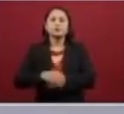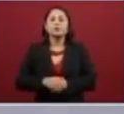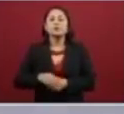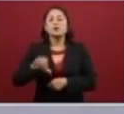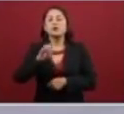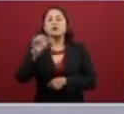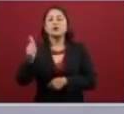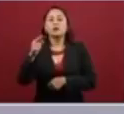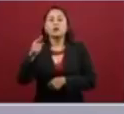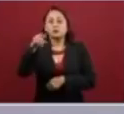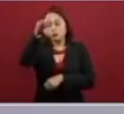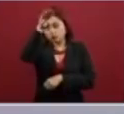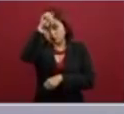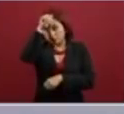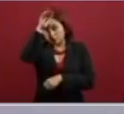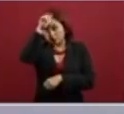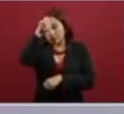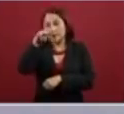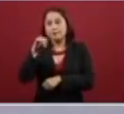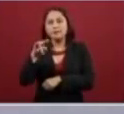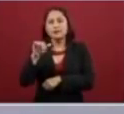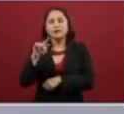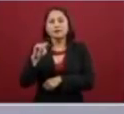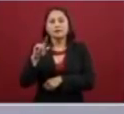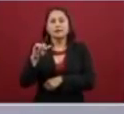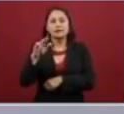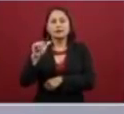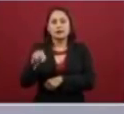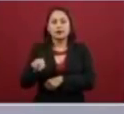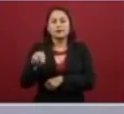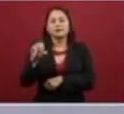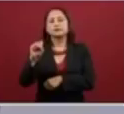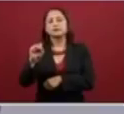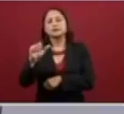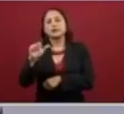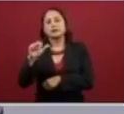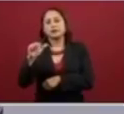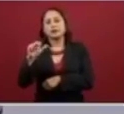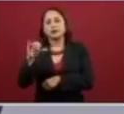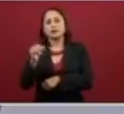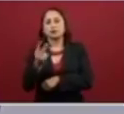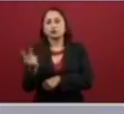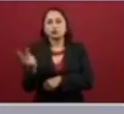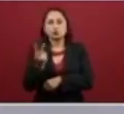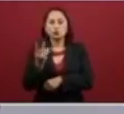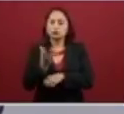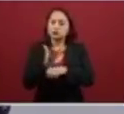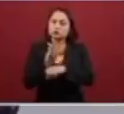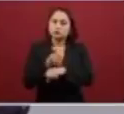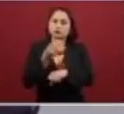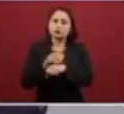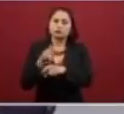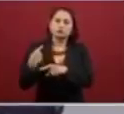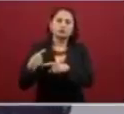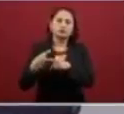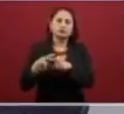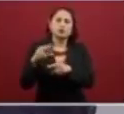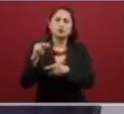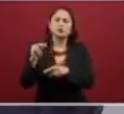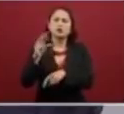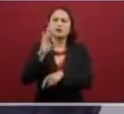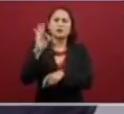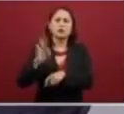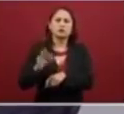de Minatitlán y Salina Cruz. Hay un avance del 80% en